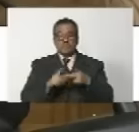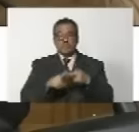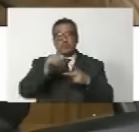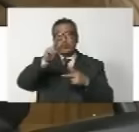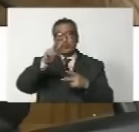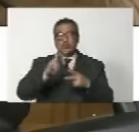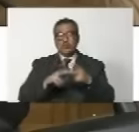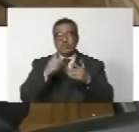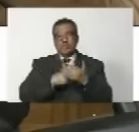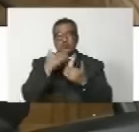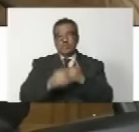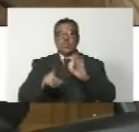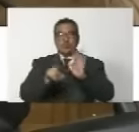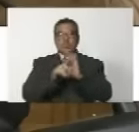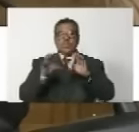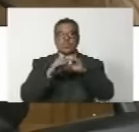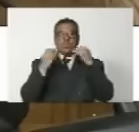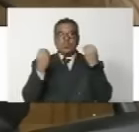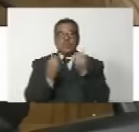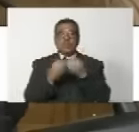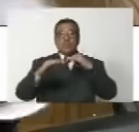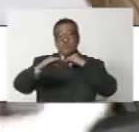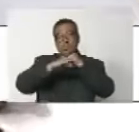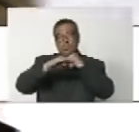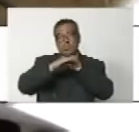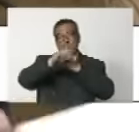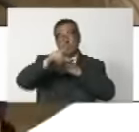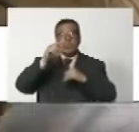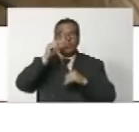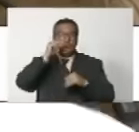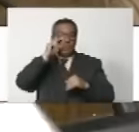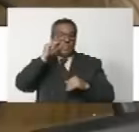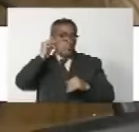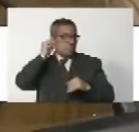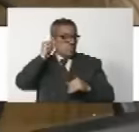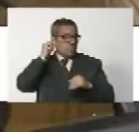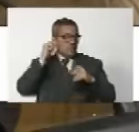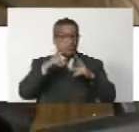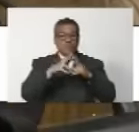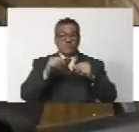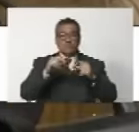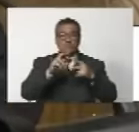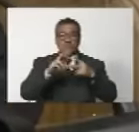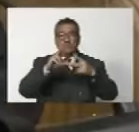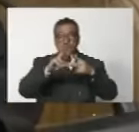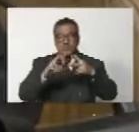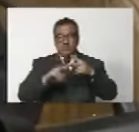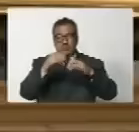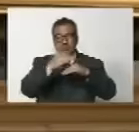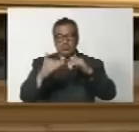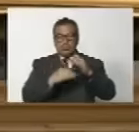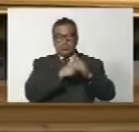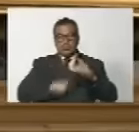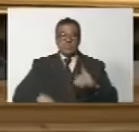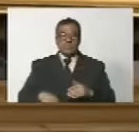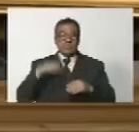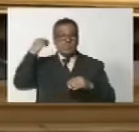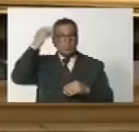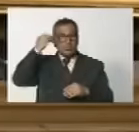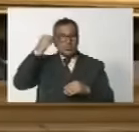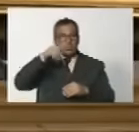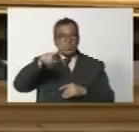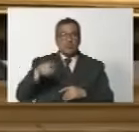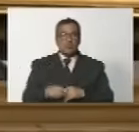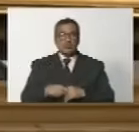Segundo, proyecto de ley orgánica para la igualdad de las mujeres. Es todo, vicepresidente. En